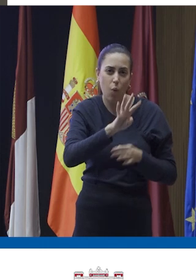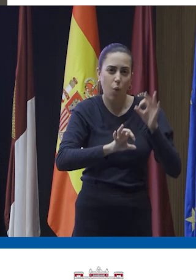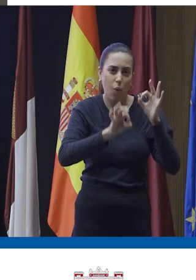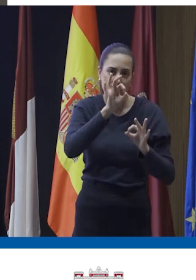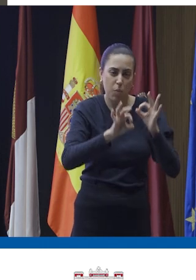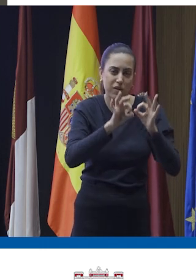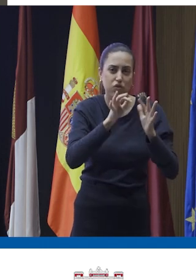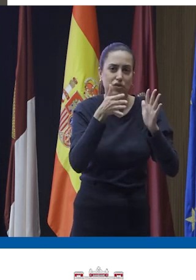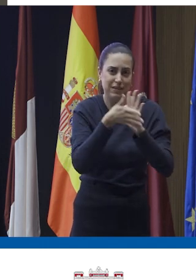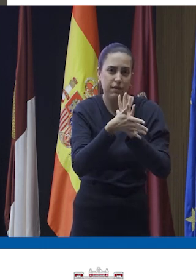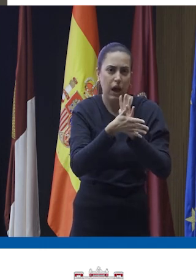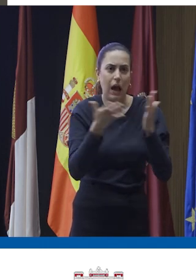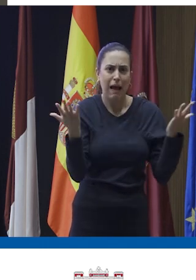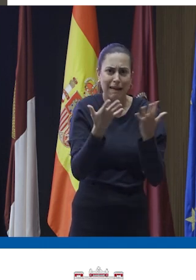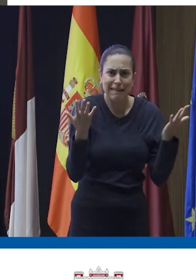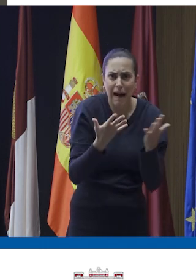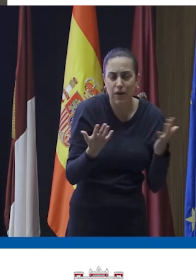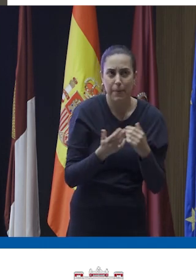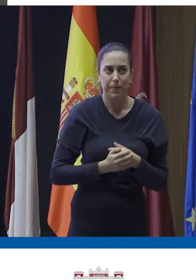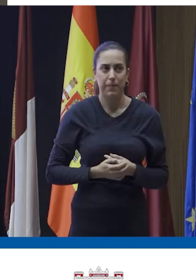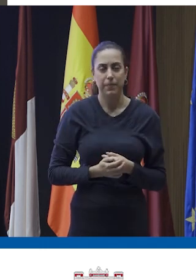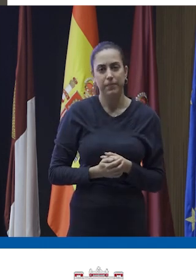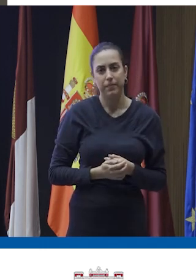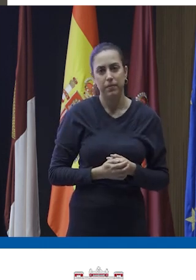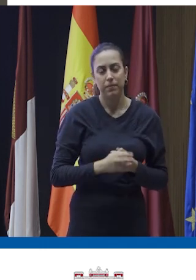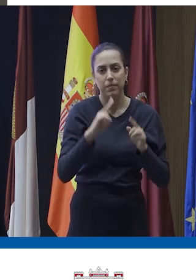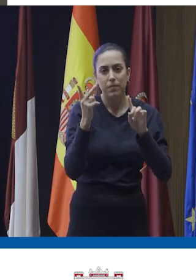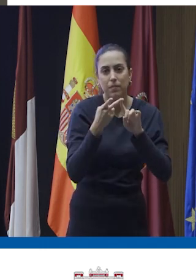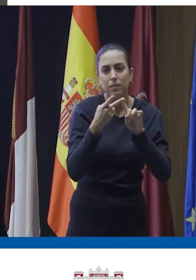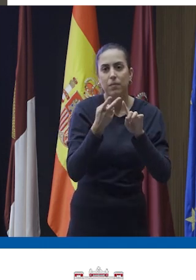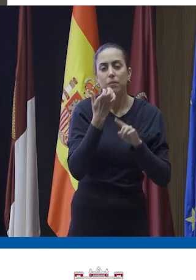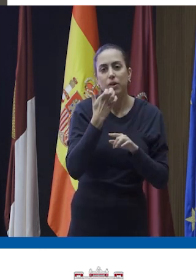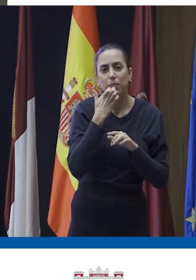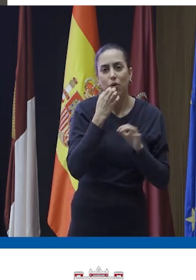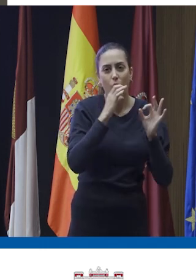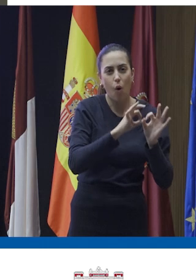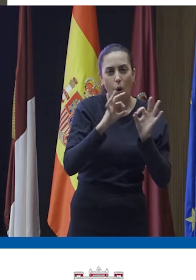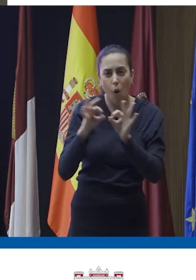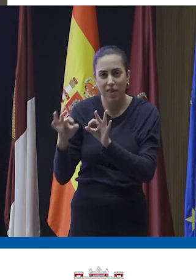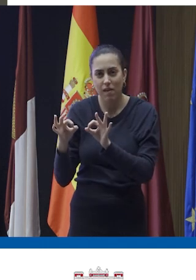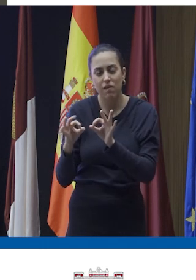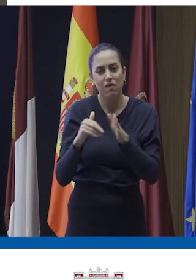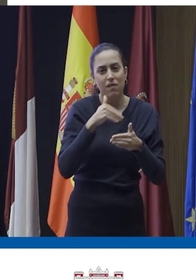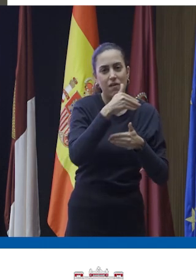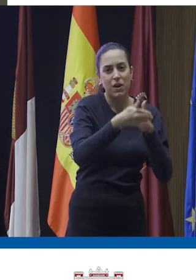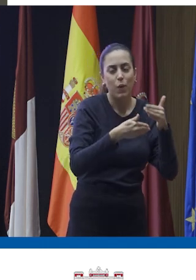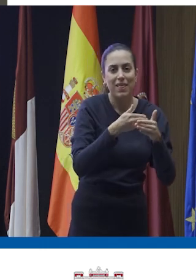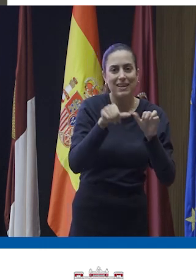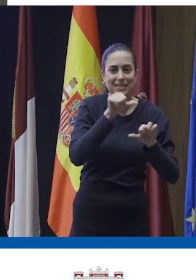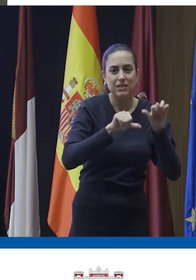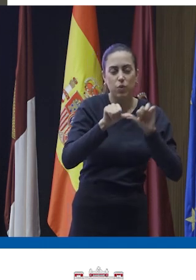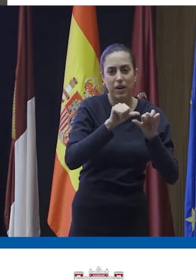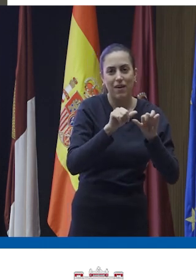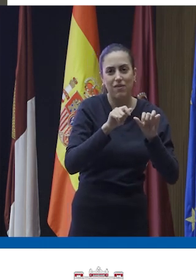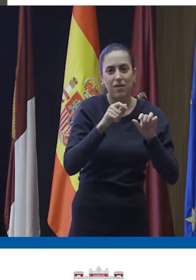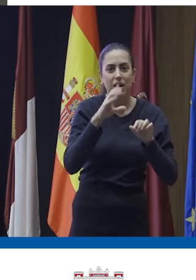sucedan complicaciones graves. Complicaciones por orden de frecuencia durante la cirugía, pues una de las más frecuentes es la